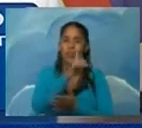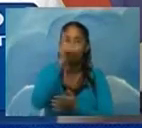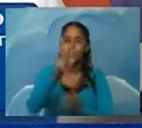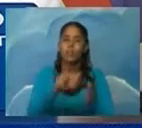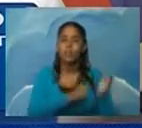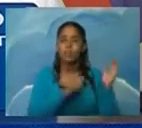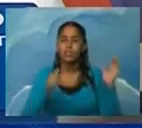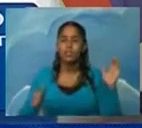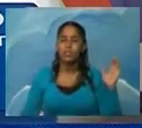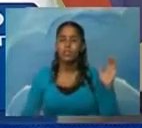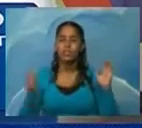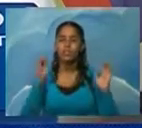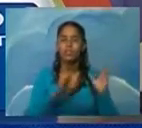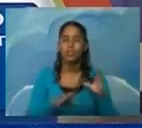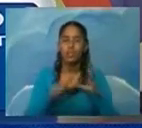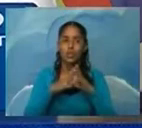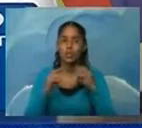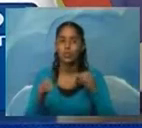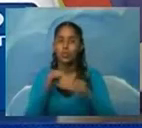Señor. Estuve